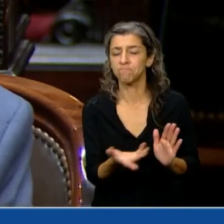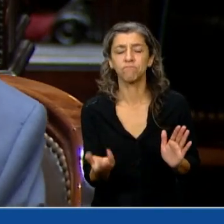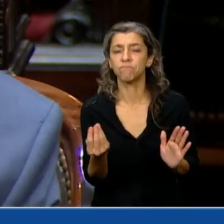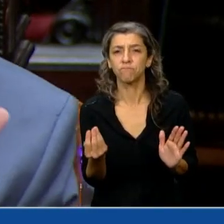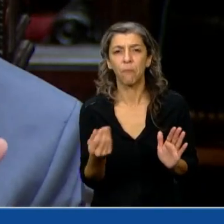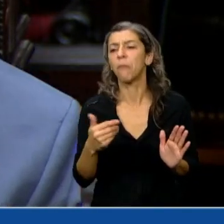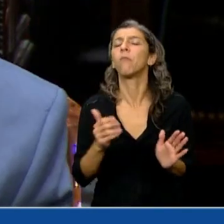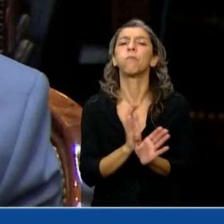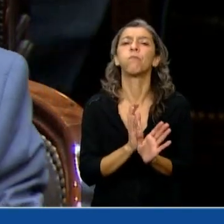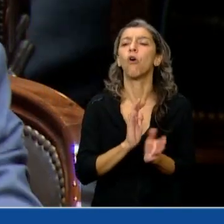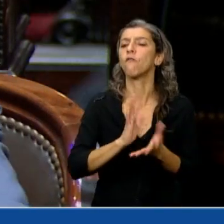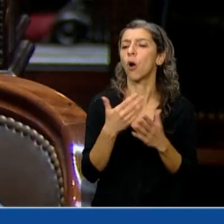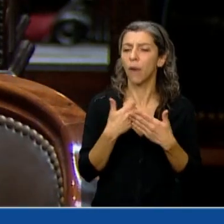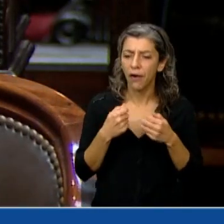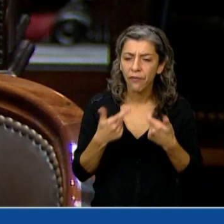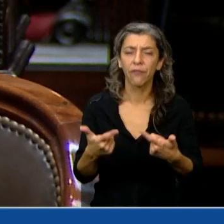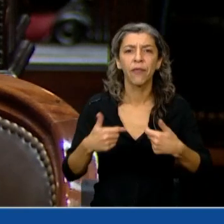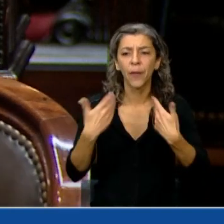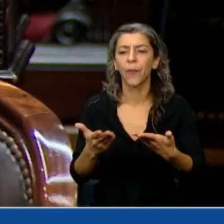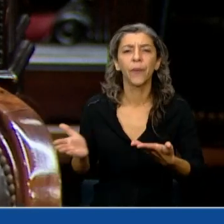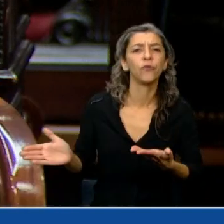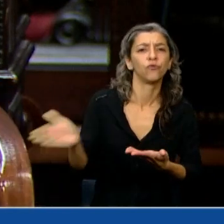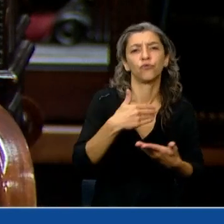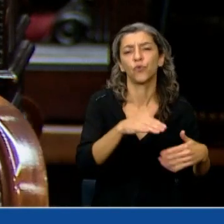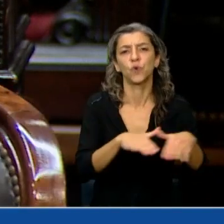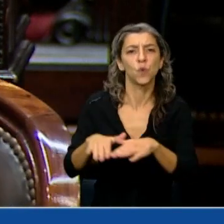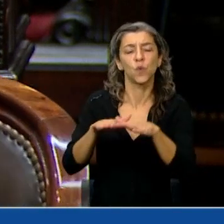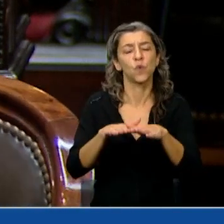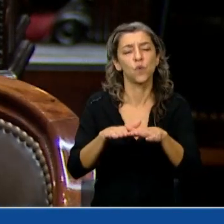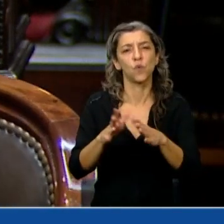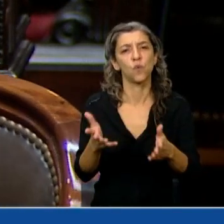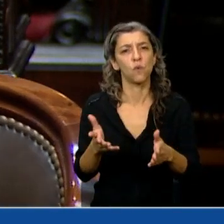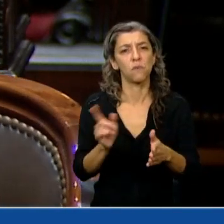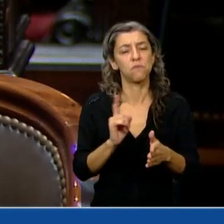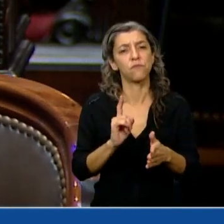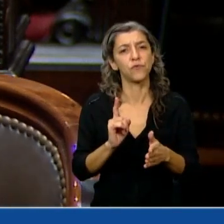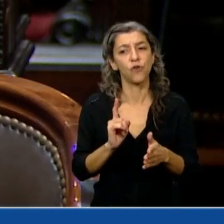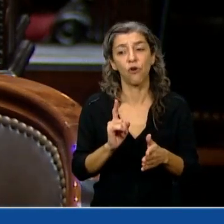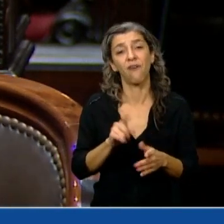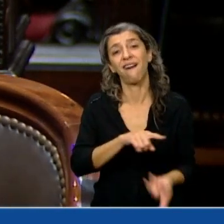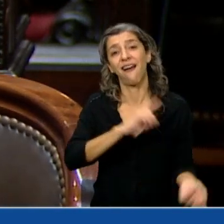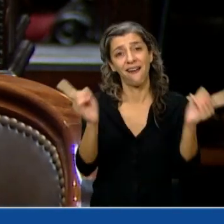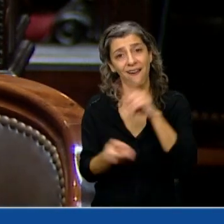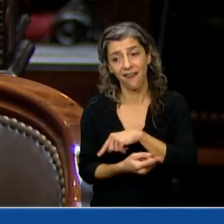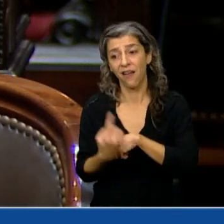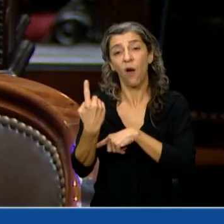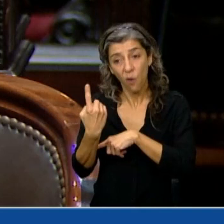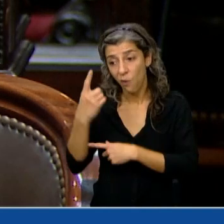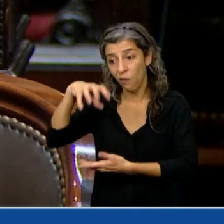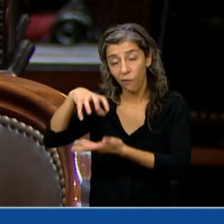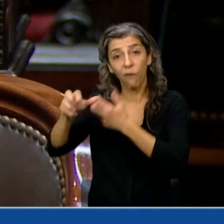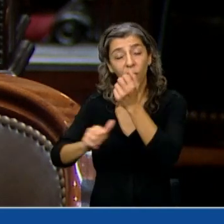las empresas o todas las inversiones que quieran venir, sino que fue una empresa la que vino al Congreso a presentar